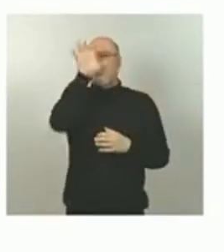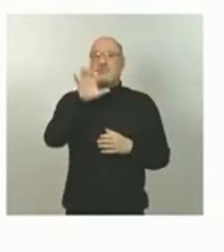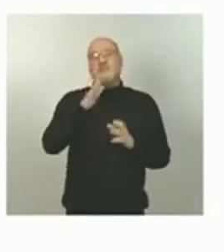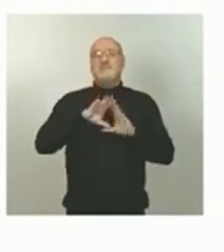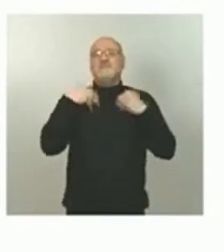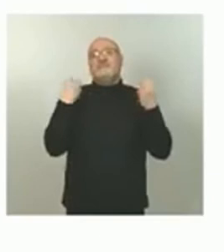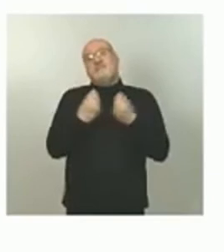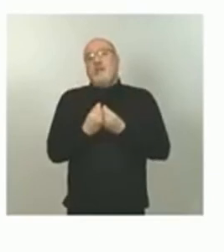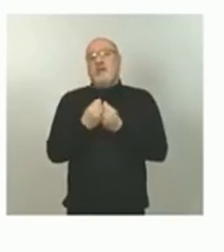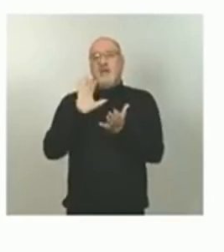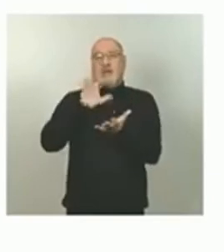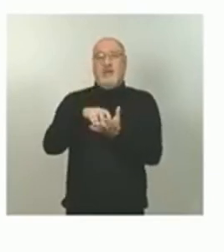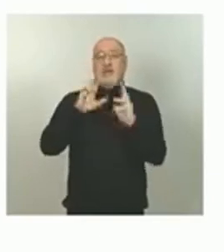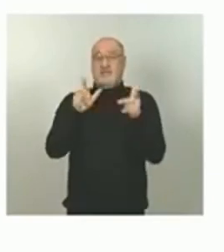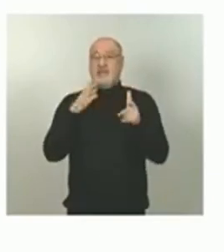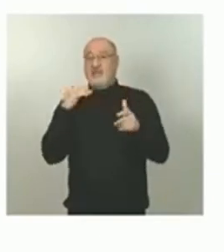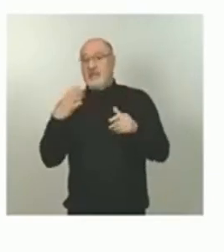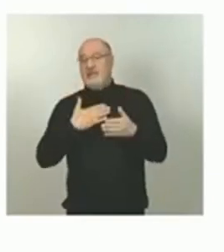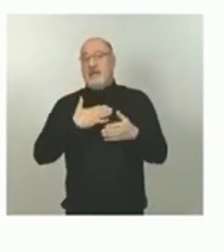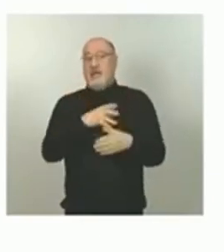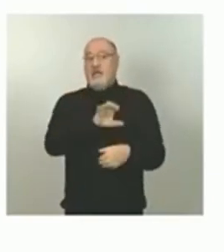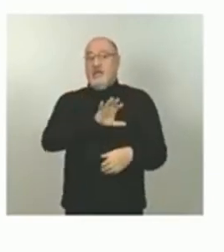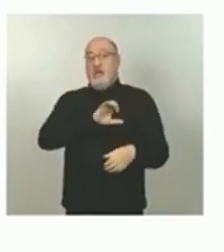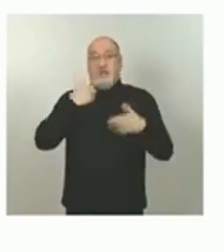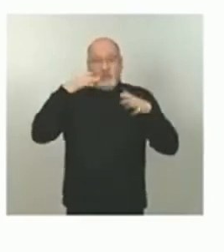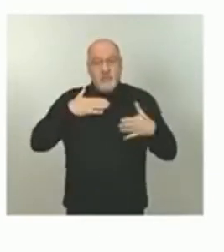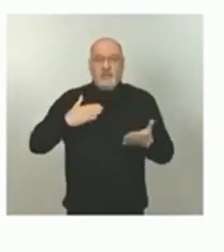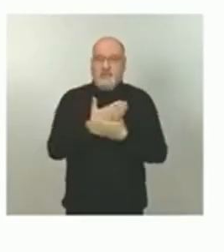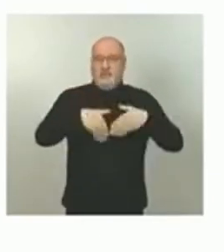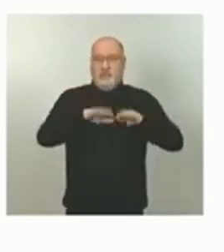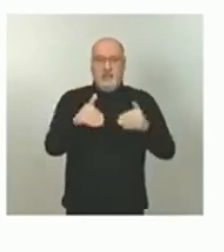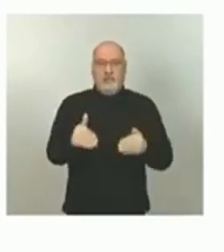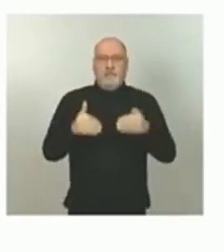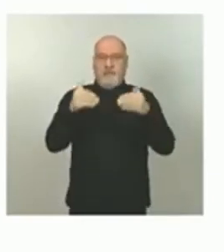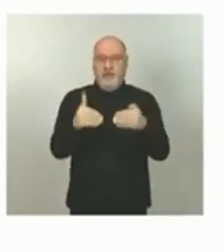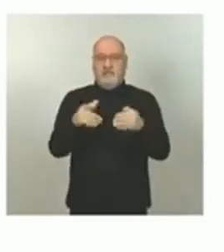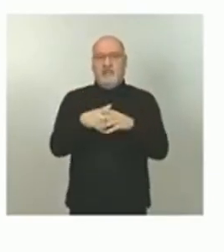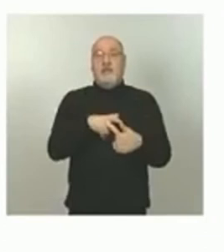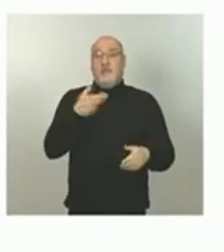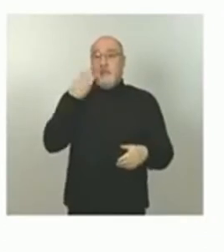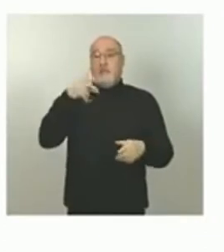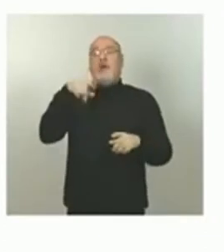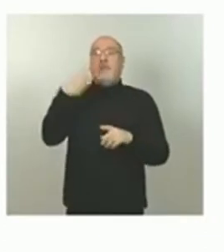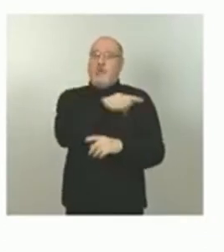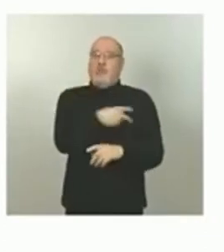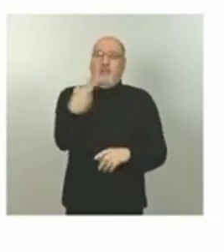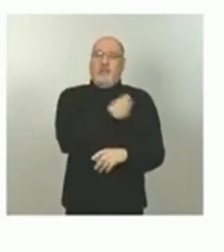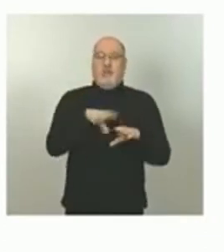brote y, por tanto, han tenido que suspender hasta que el brote haya sucedido. Por mi